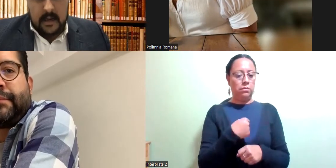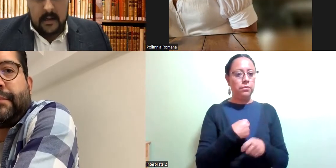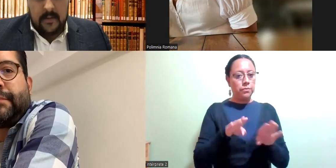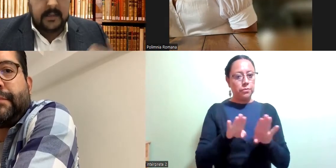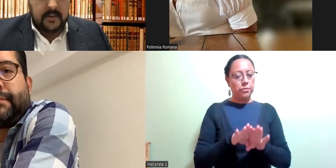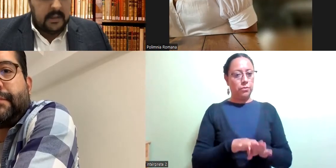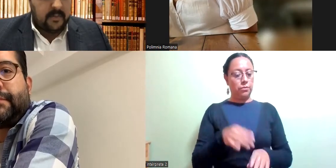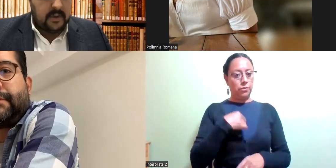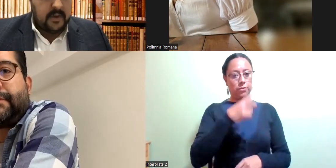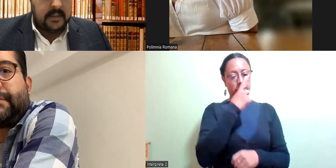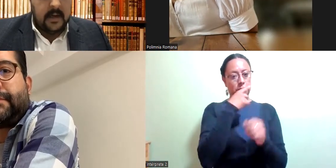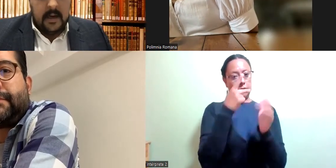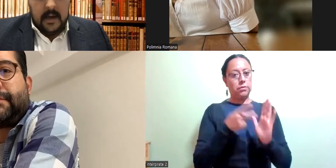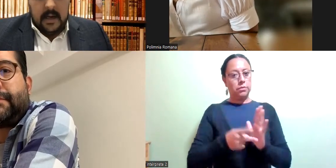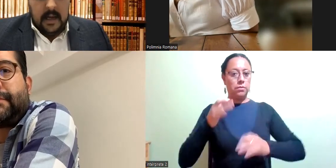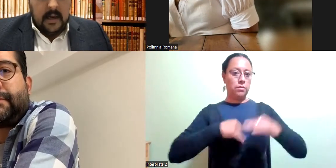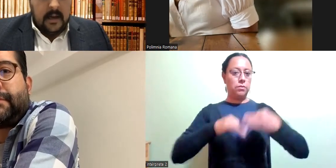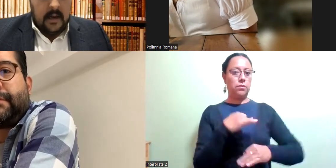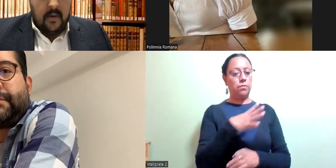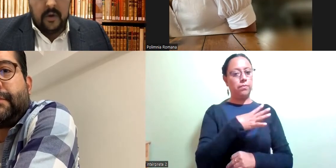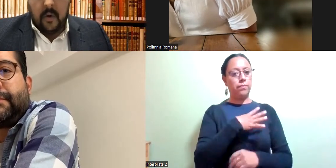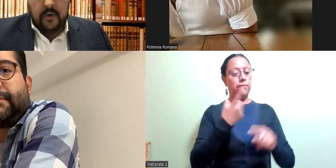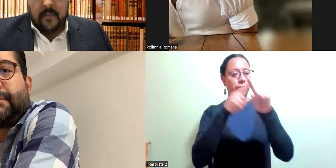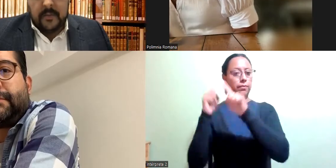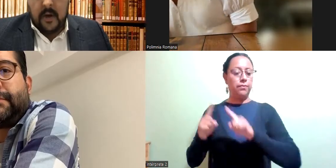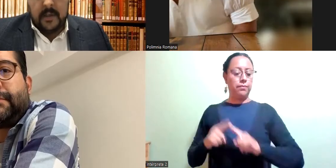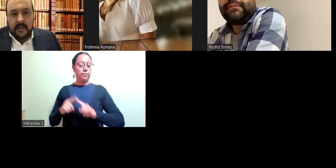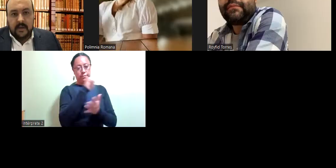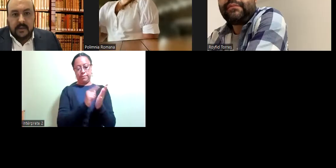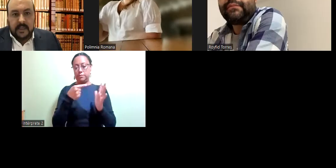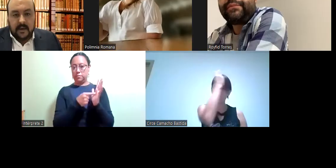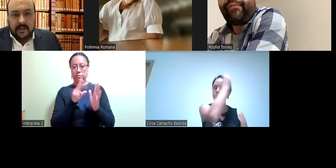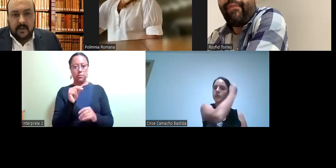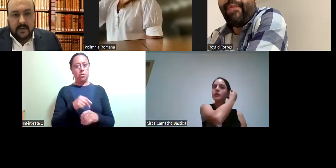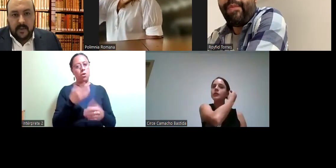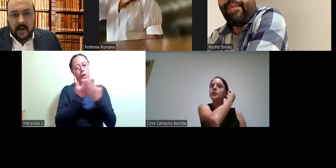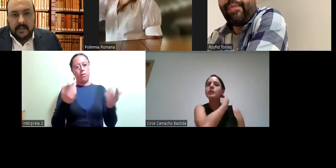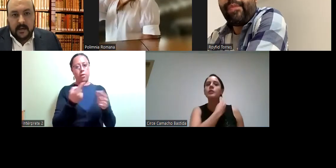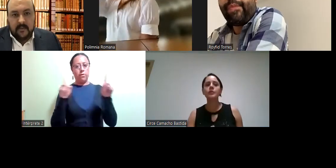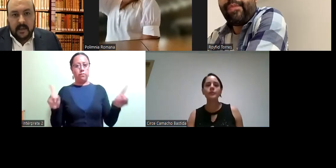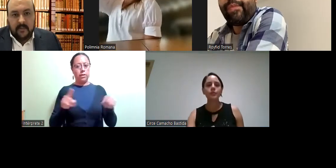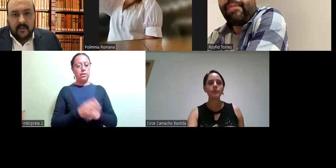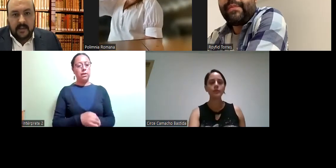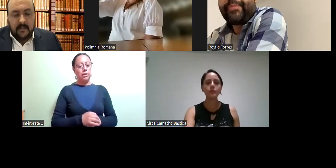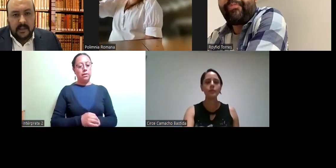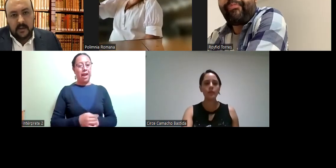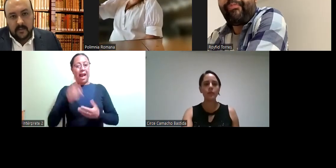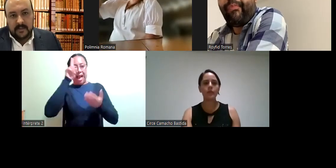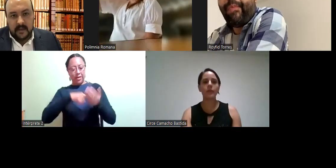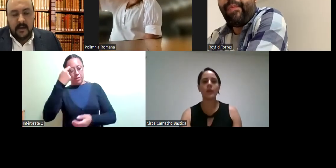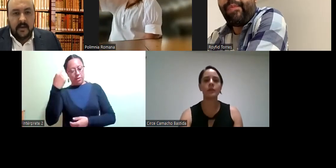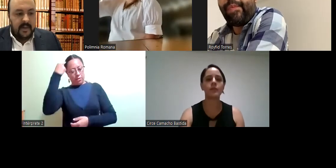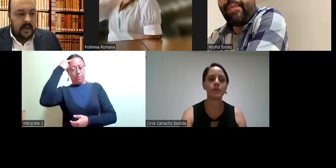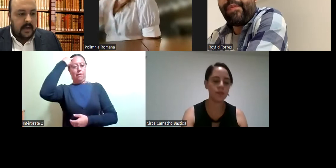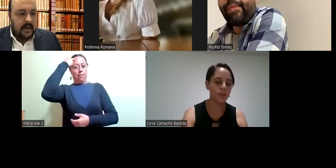está en diversas disposiciones. Y en cuanto a lo otro, pues bueno, la objeción de conciencia no es que no se pueda legislar definitiva y fatalmente, sino que más